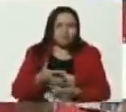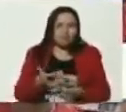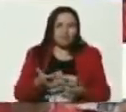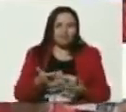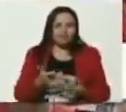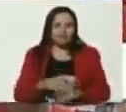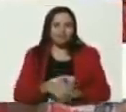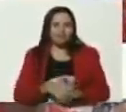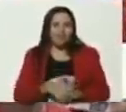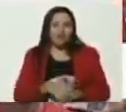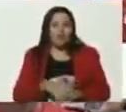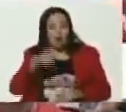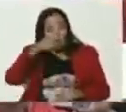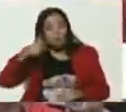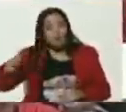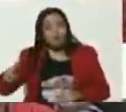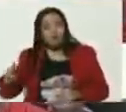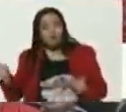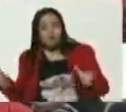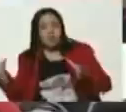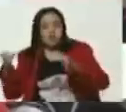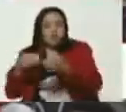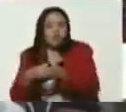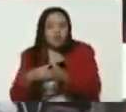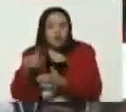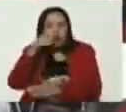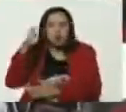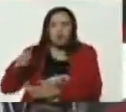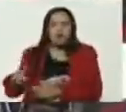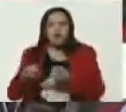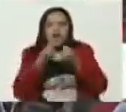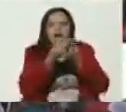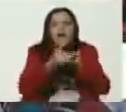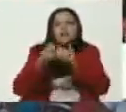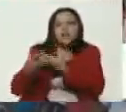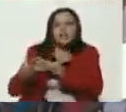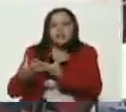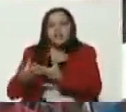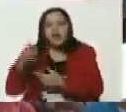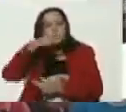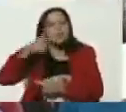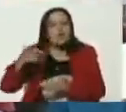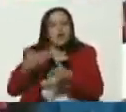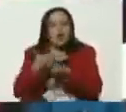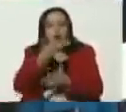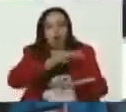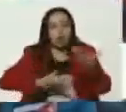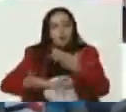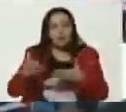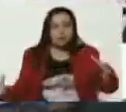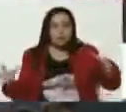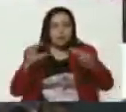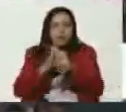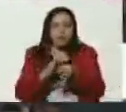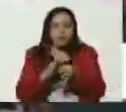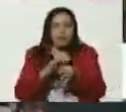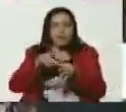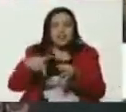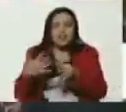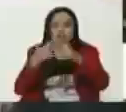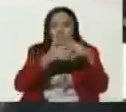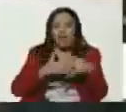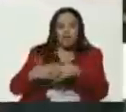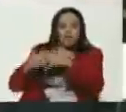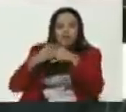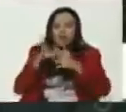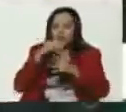Cuando los pueblos se reúnen, cuando los pueblos hablan, cuando los pueblos comparten, cuando los pueblos están unidos, son golpes a las costillas del